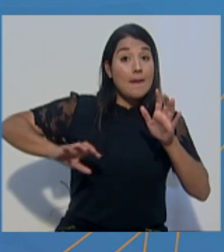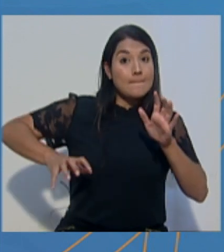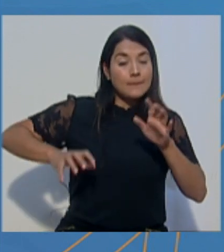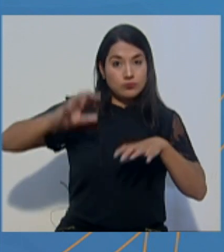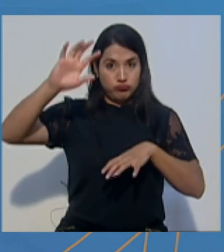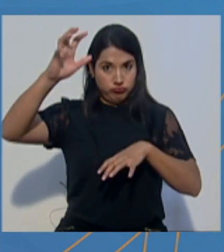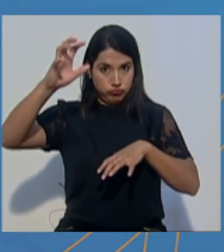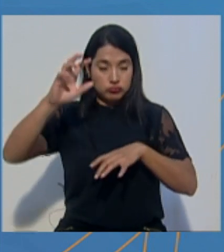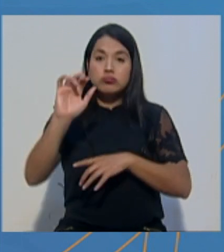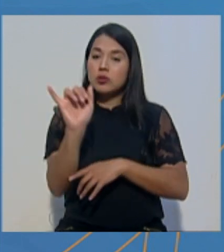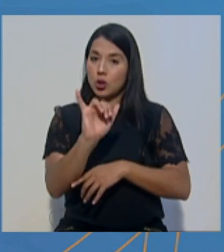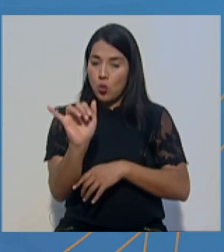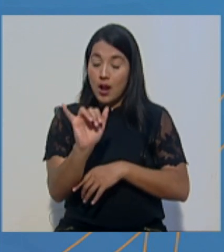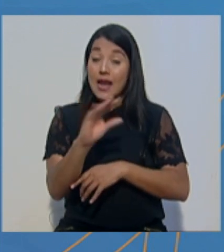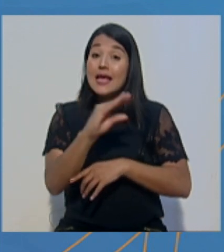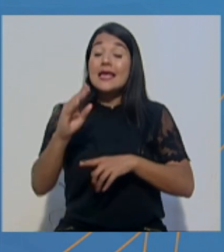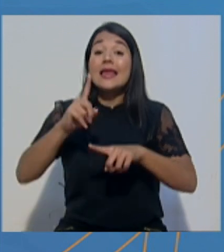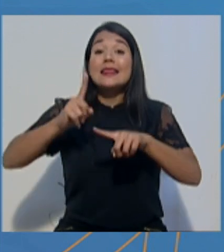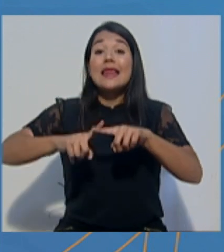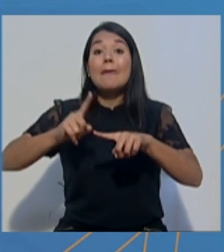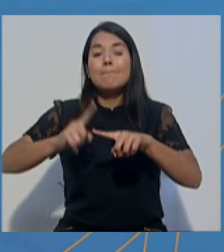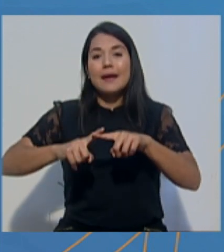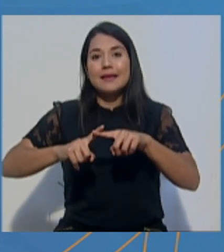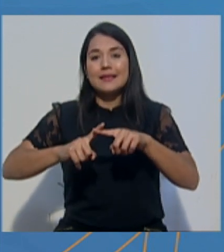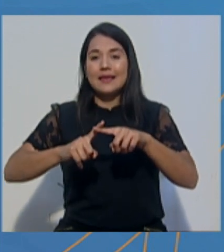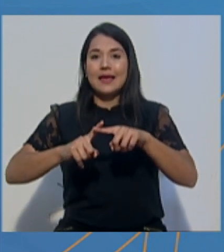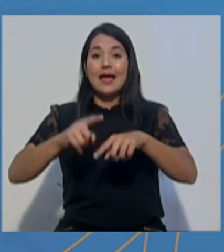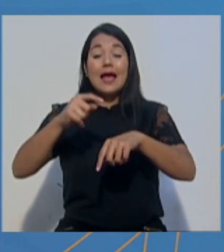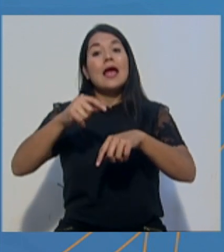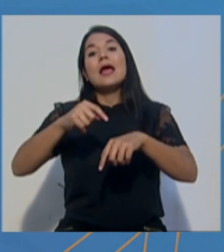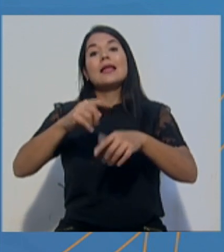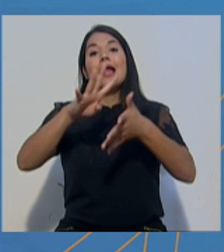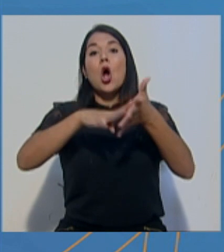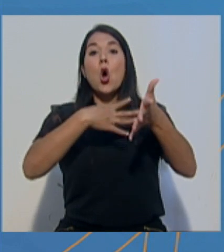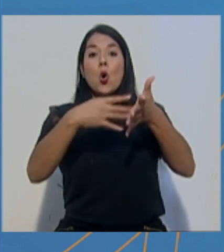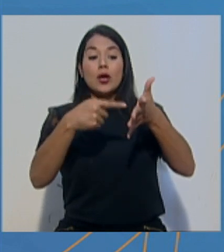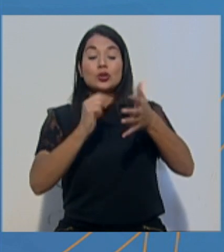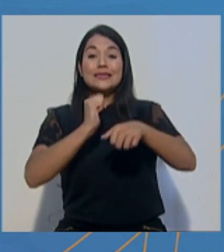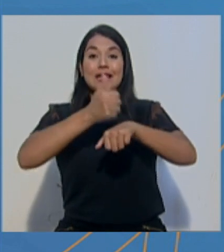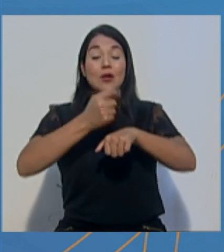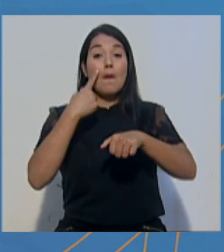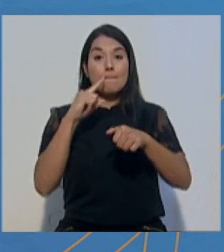y va a estar sujeto al horario de la restricción vehicular.